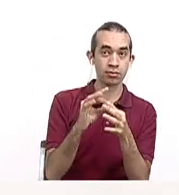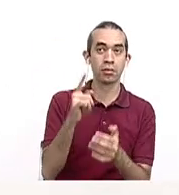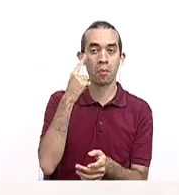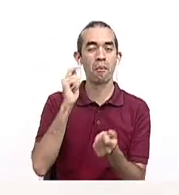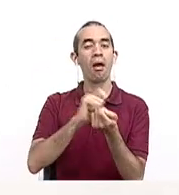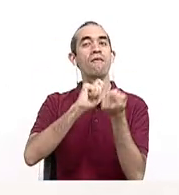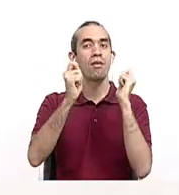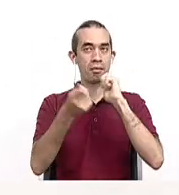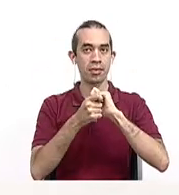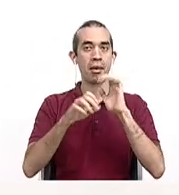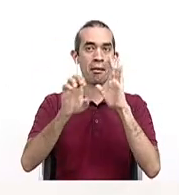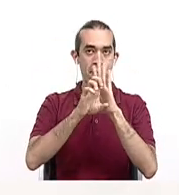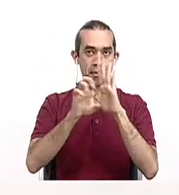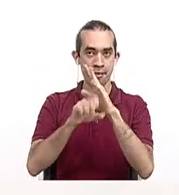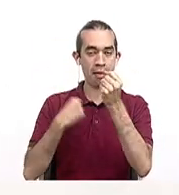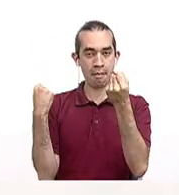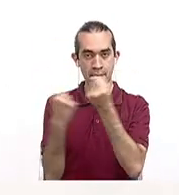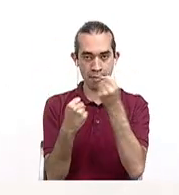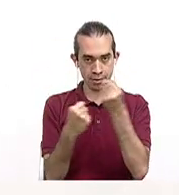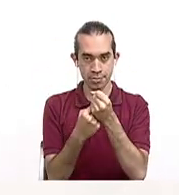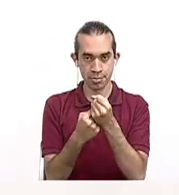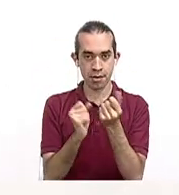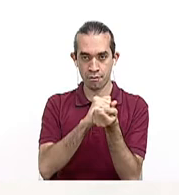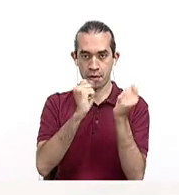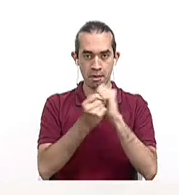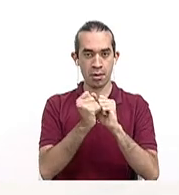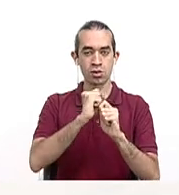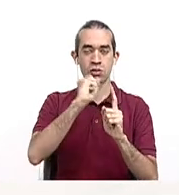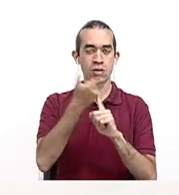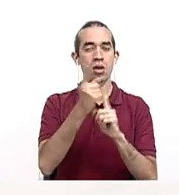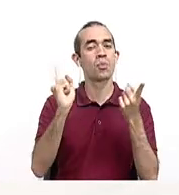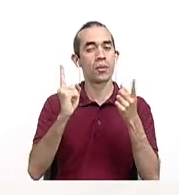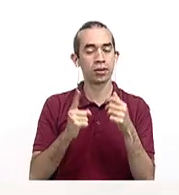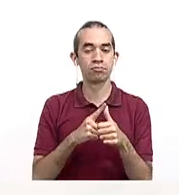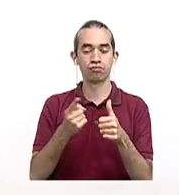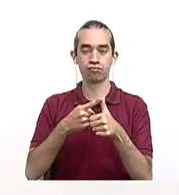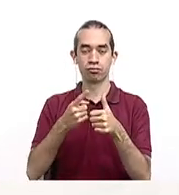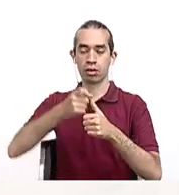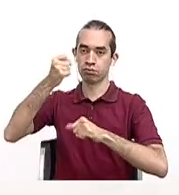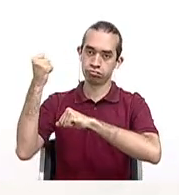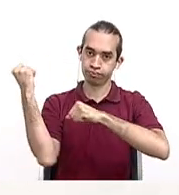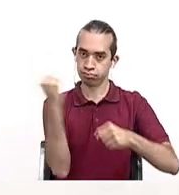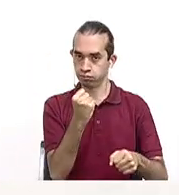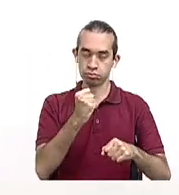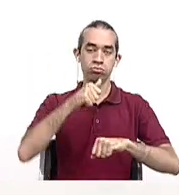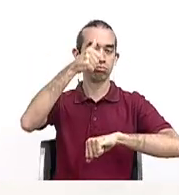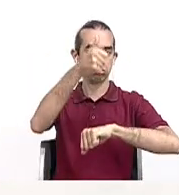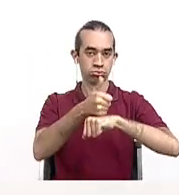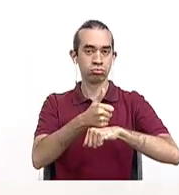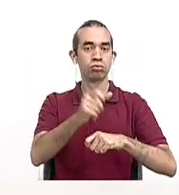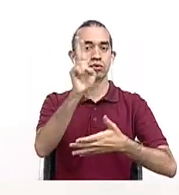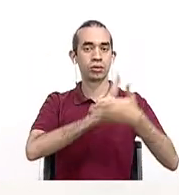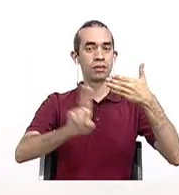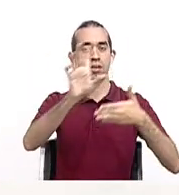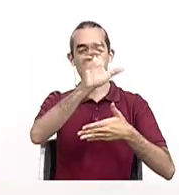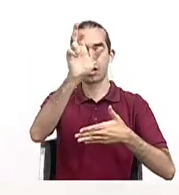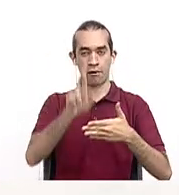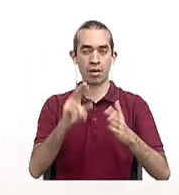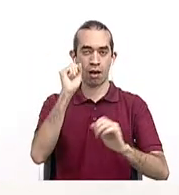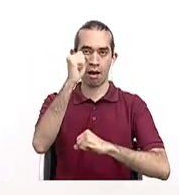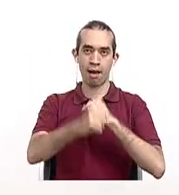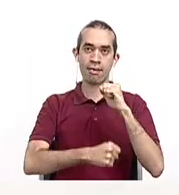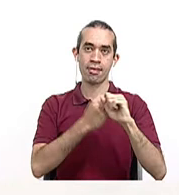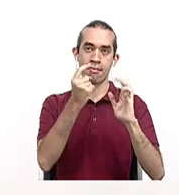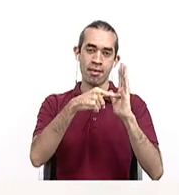el impulso a las reformas sociales como la creación de la universidad de costa rica en los años 40 los repasamos con